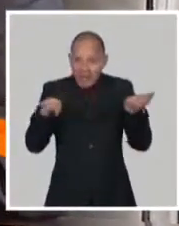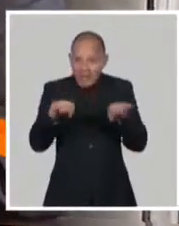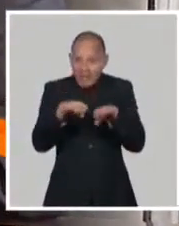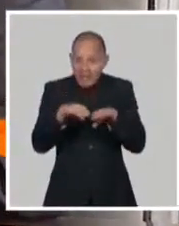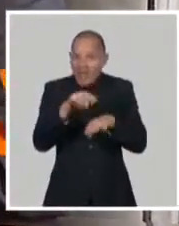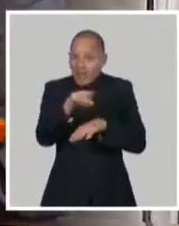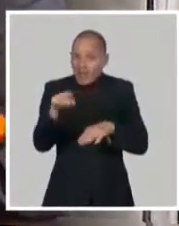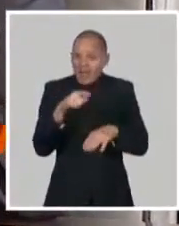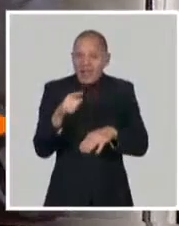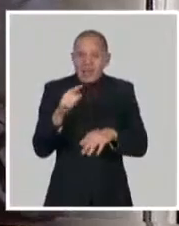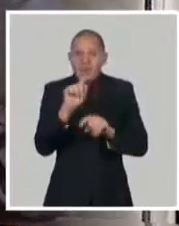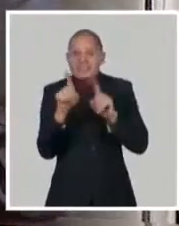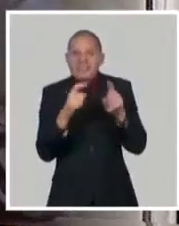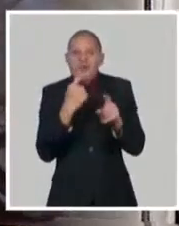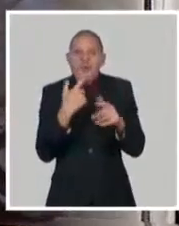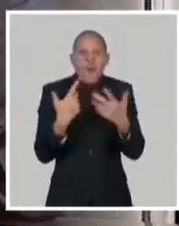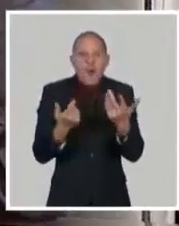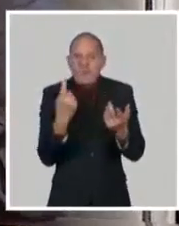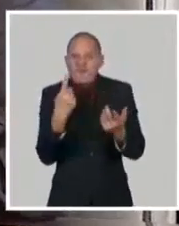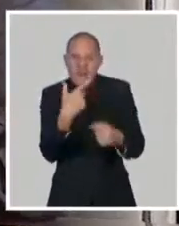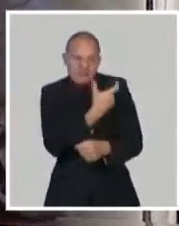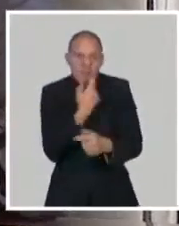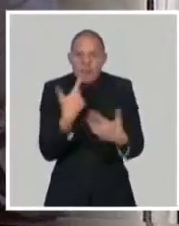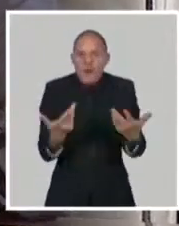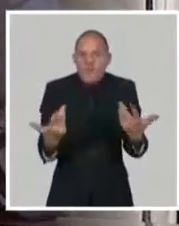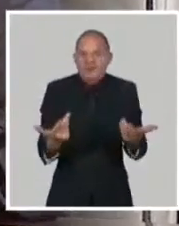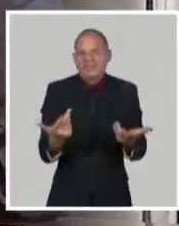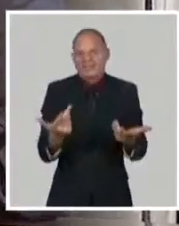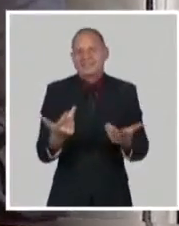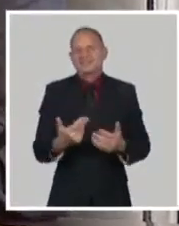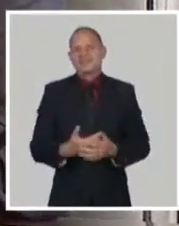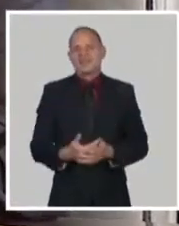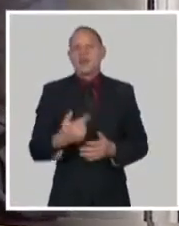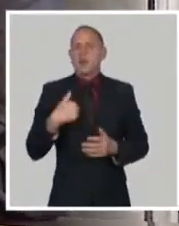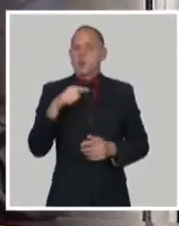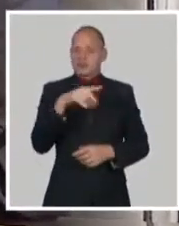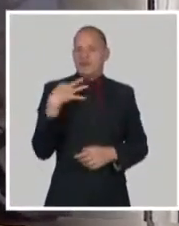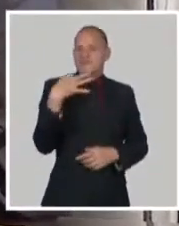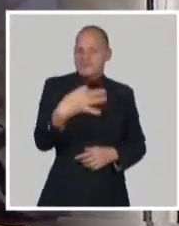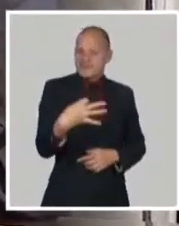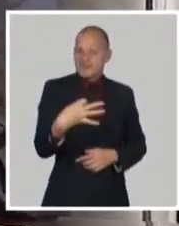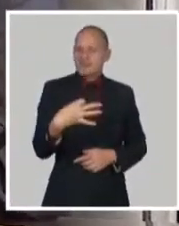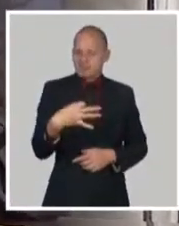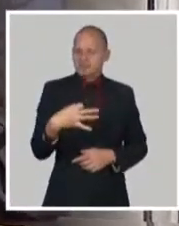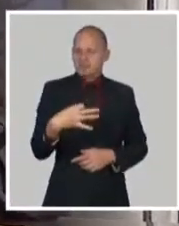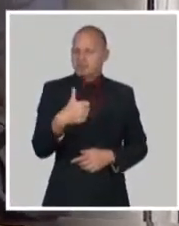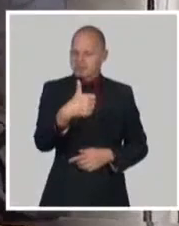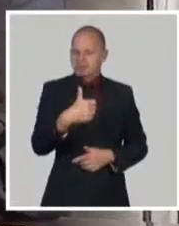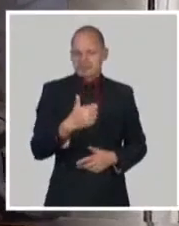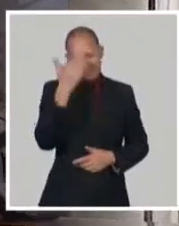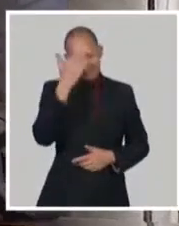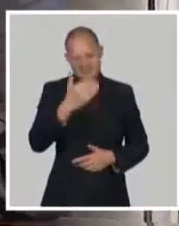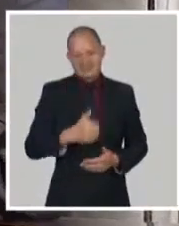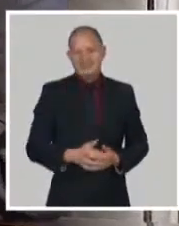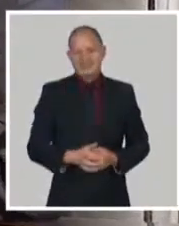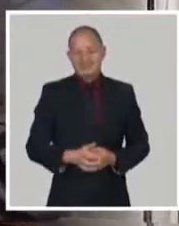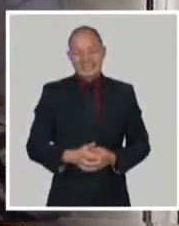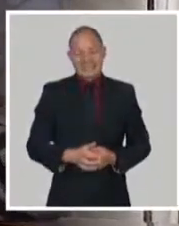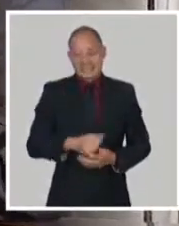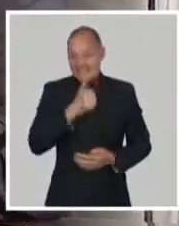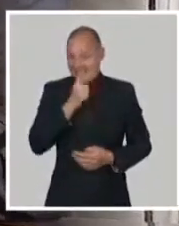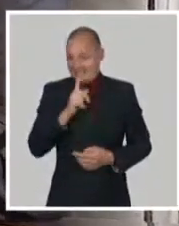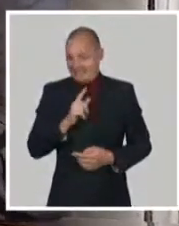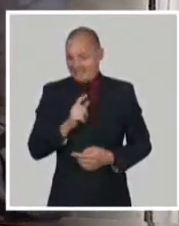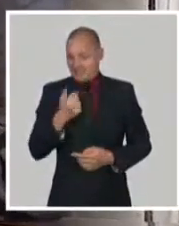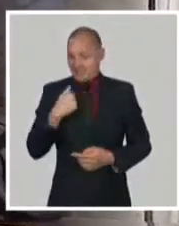muy importante. Para mí es un gran honor siempre estar aquí. Es un compromiso muy grande, porque cuando uno aparece aquí es